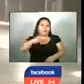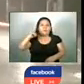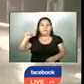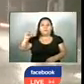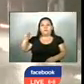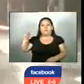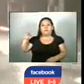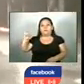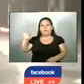Noticiero Hechos.